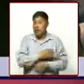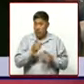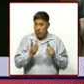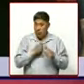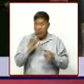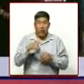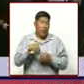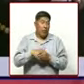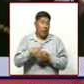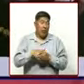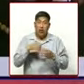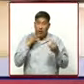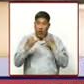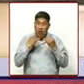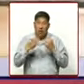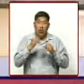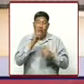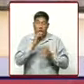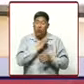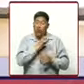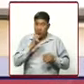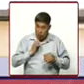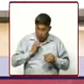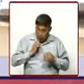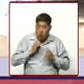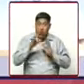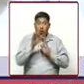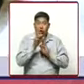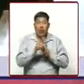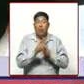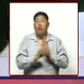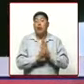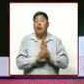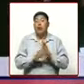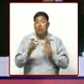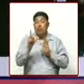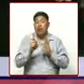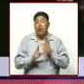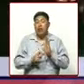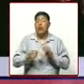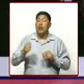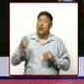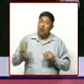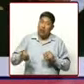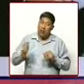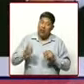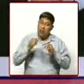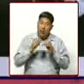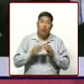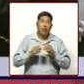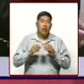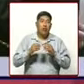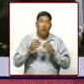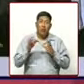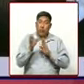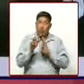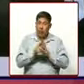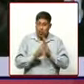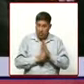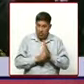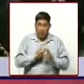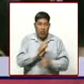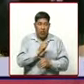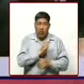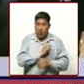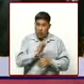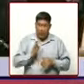que aprueba el informe de la Comisión de Constitución para las listas del Tribunal Constitucional. Era una de las trabas más